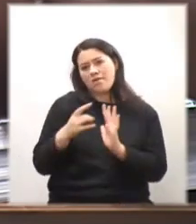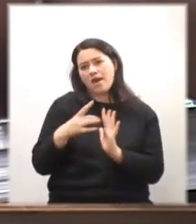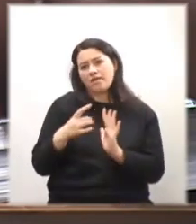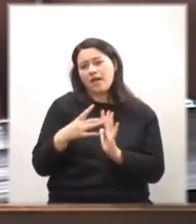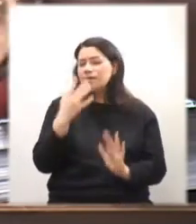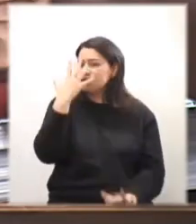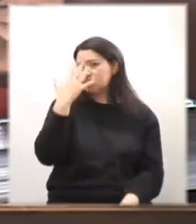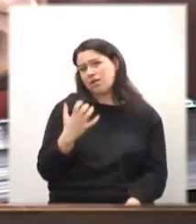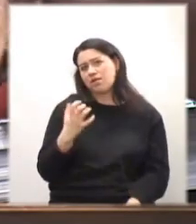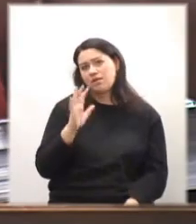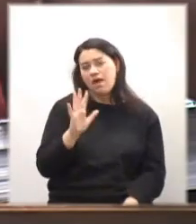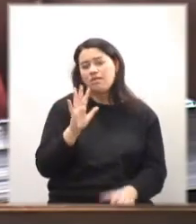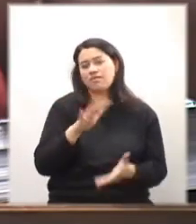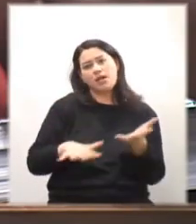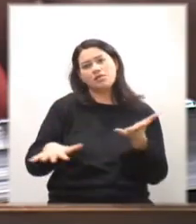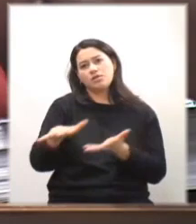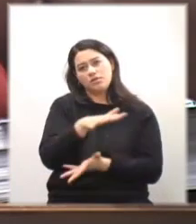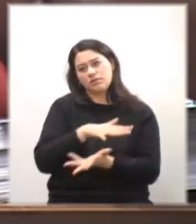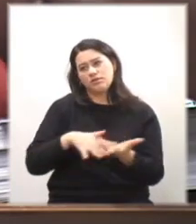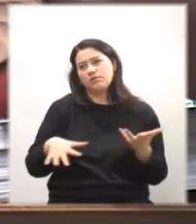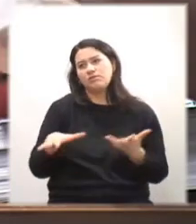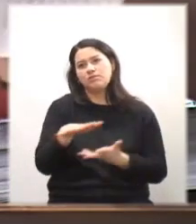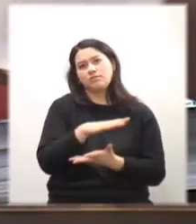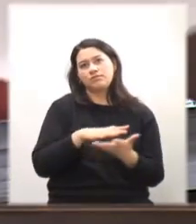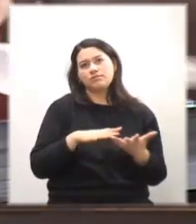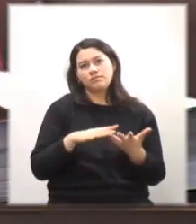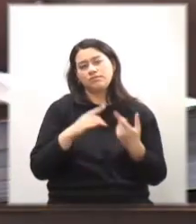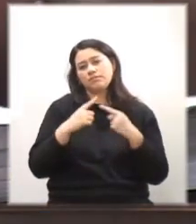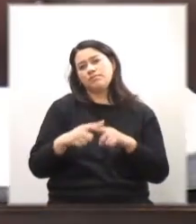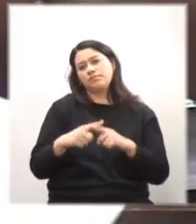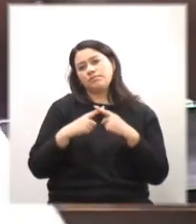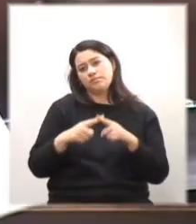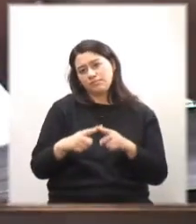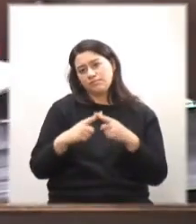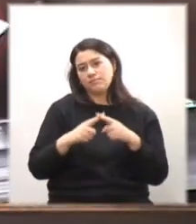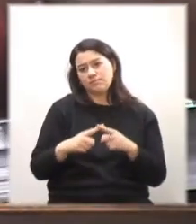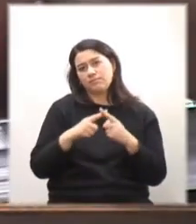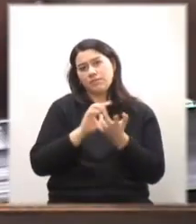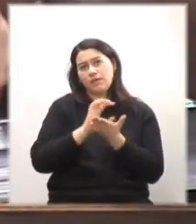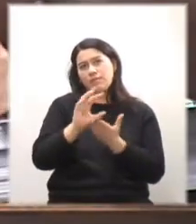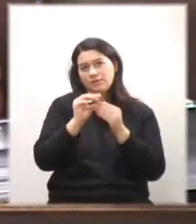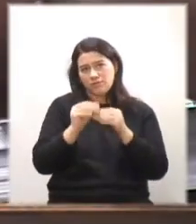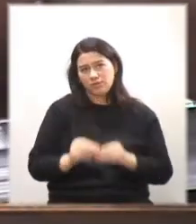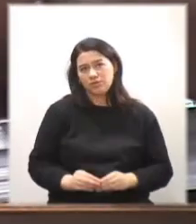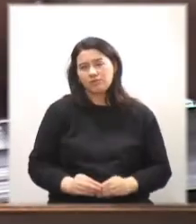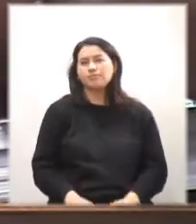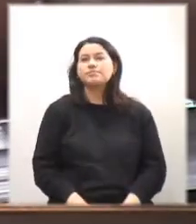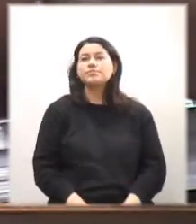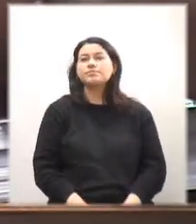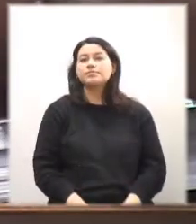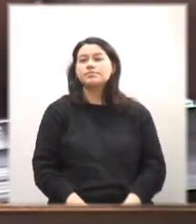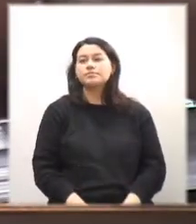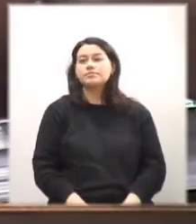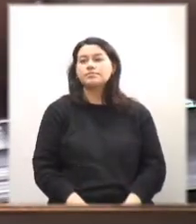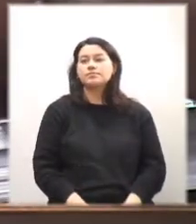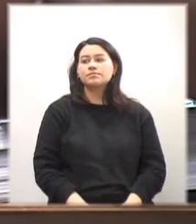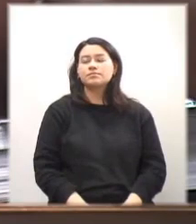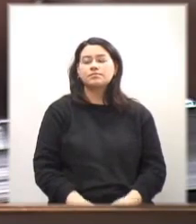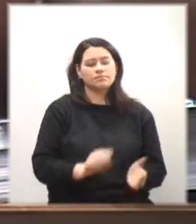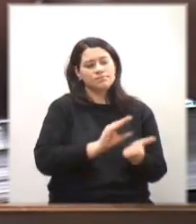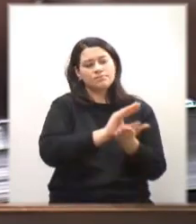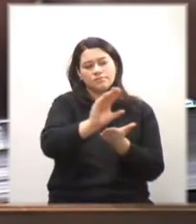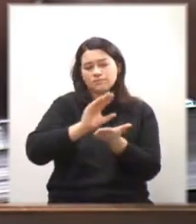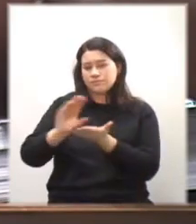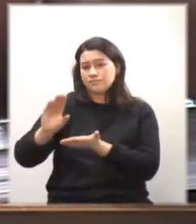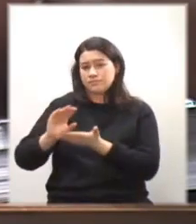la seriedad de la situación, de la discusión presupuestal. Los destinos de los